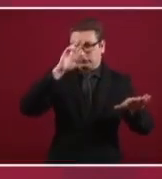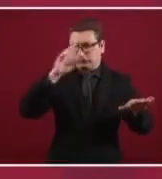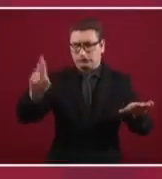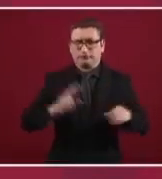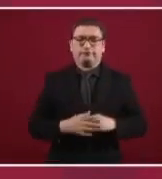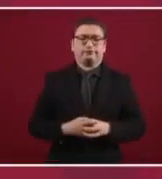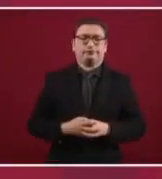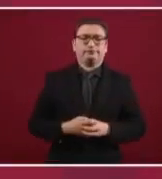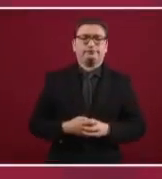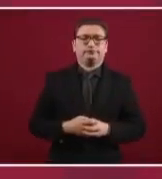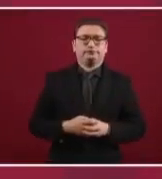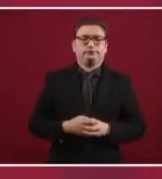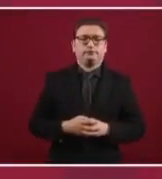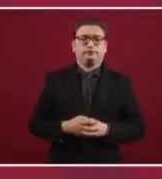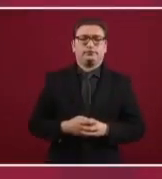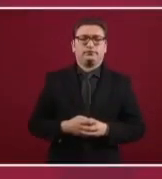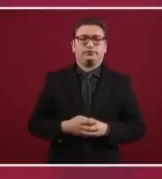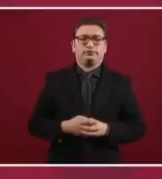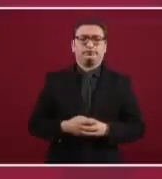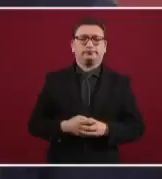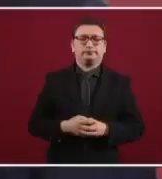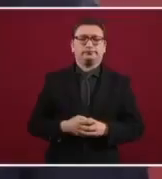no deben